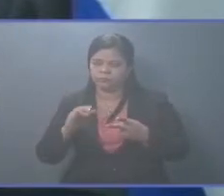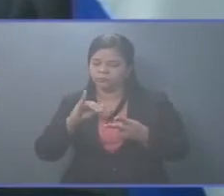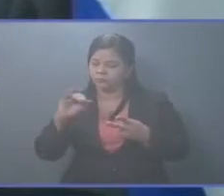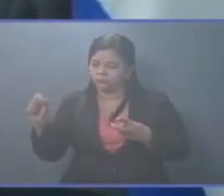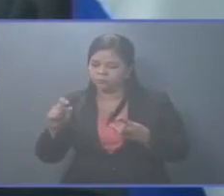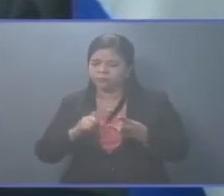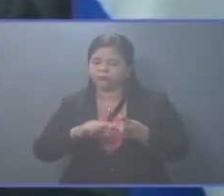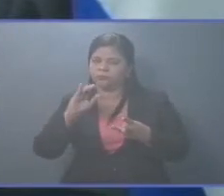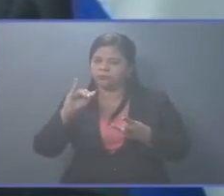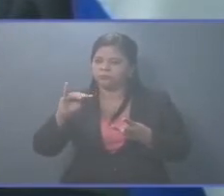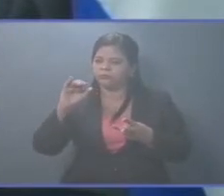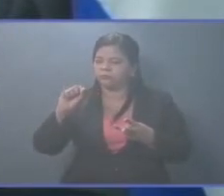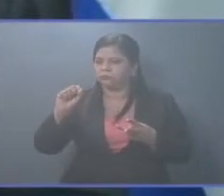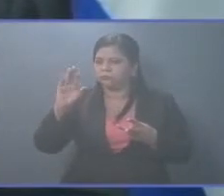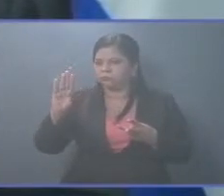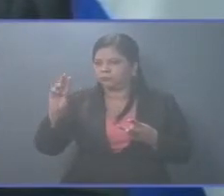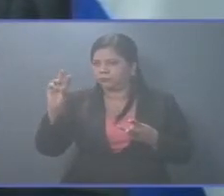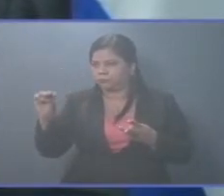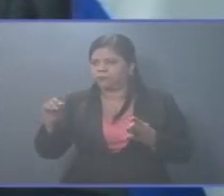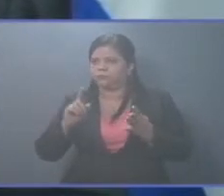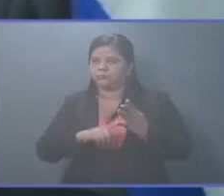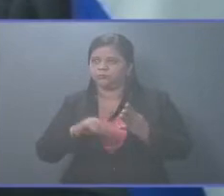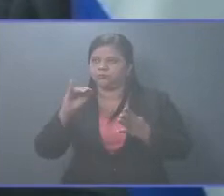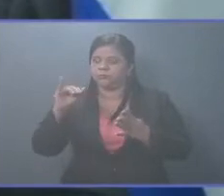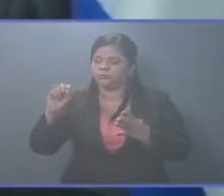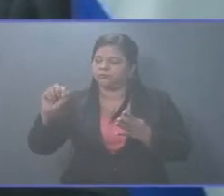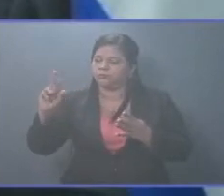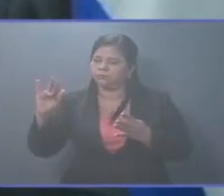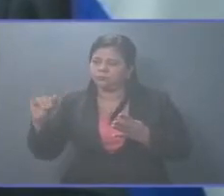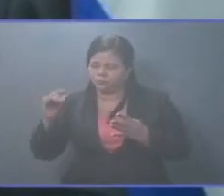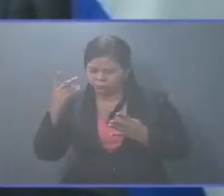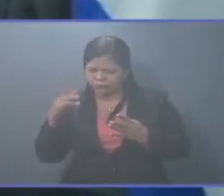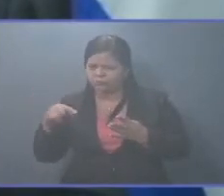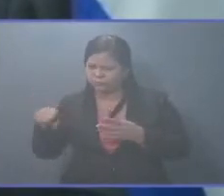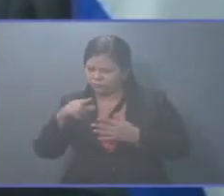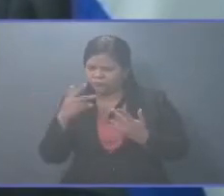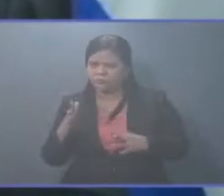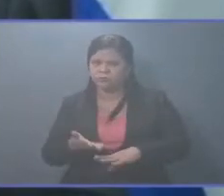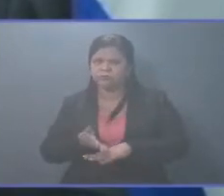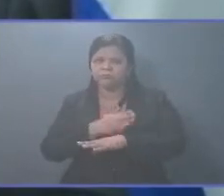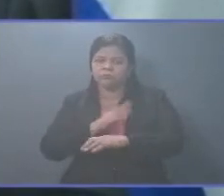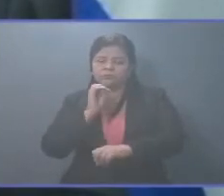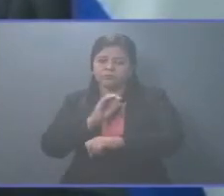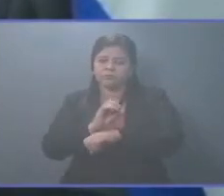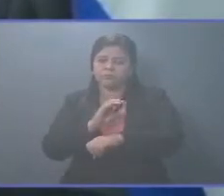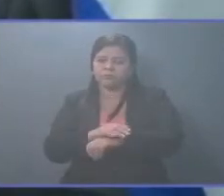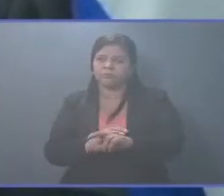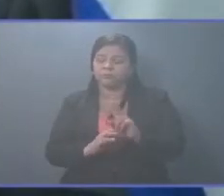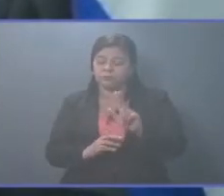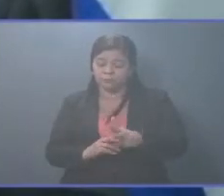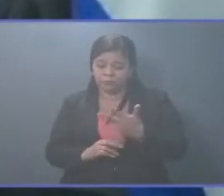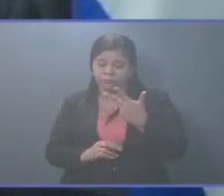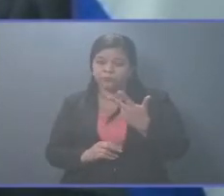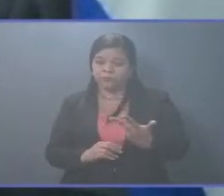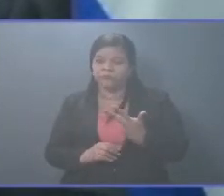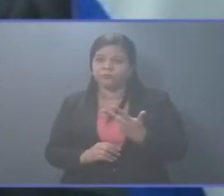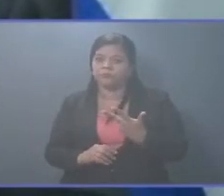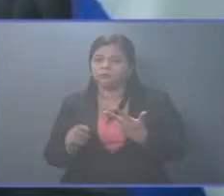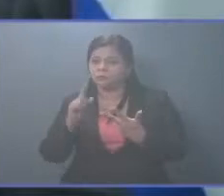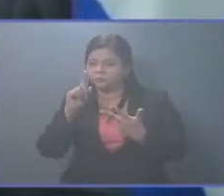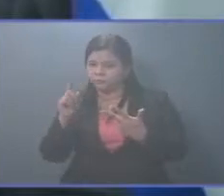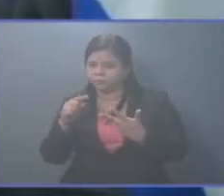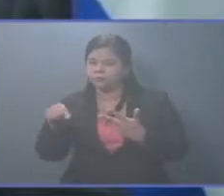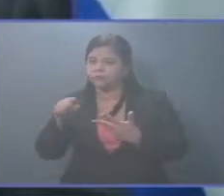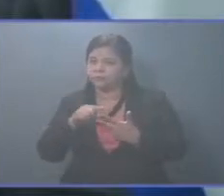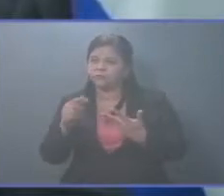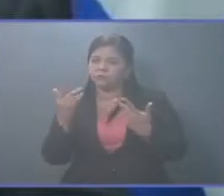Magisterial, ISRI, han asesorado de cómo debe de hacer eso. Y la tercera pregunta es, ¿qué tanto lo que ustedes asesoran es